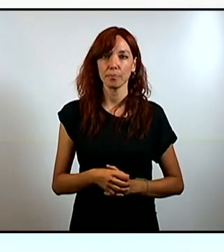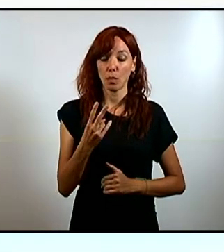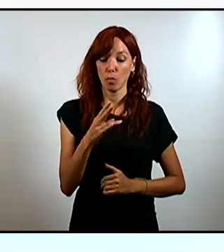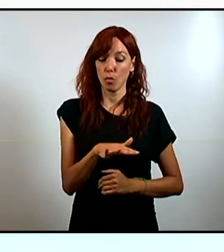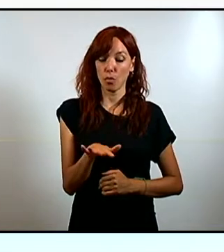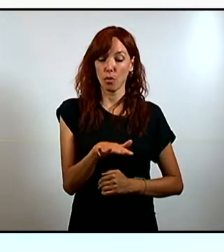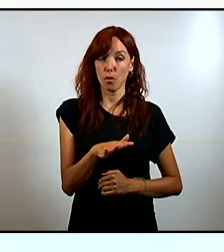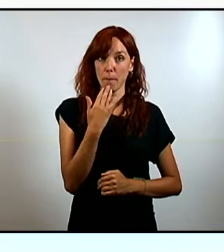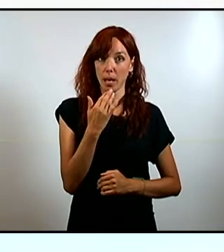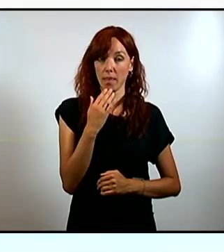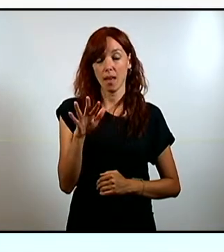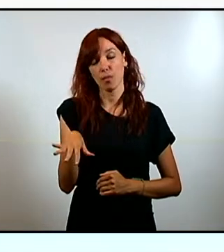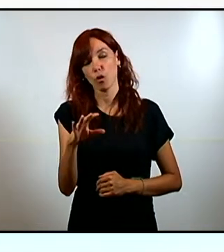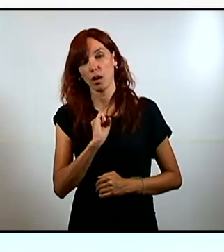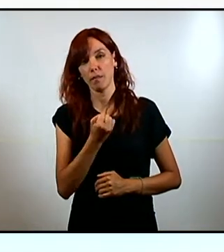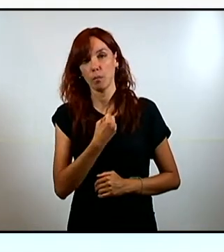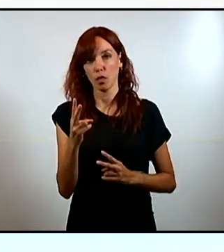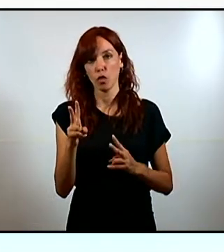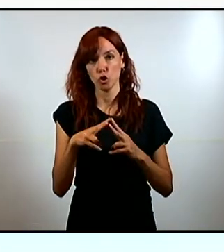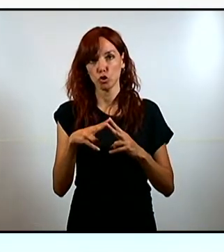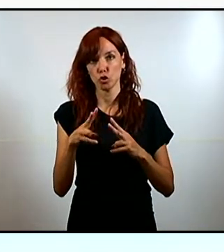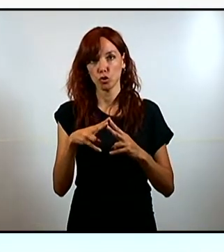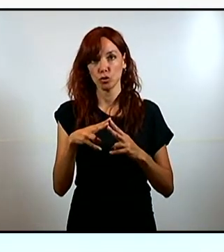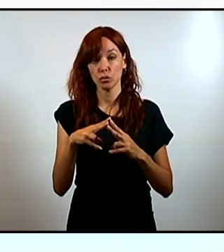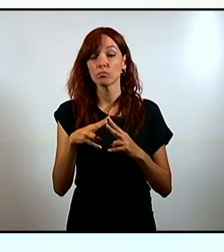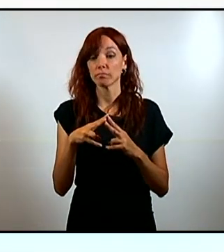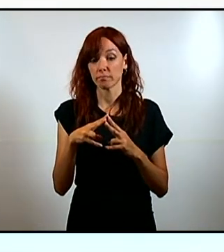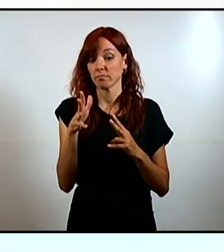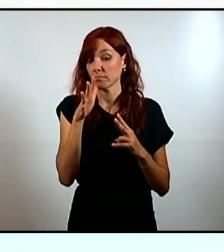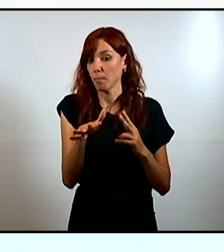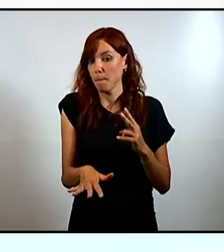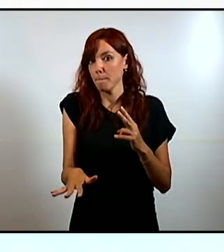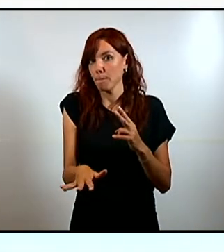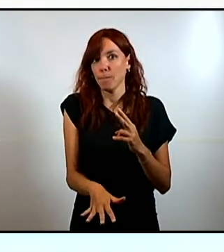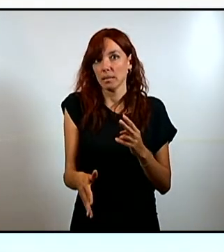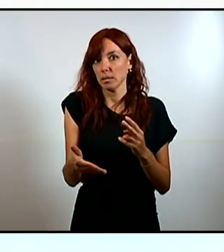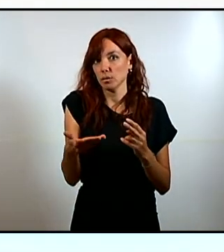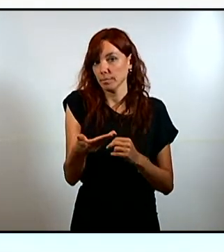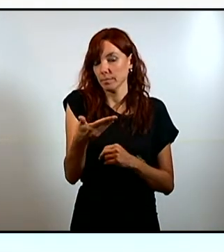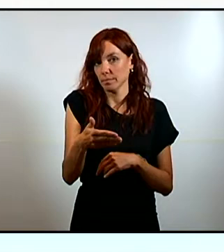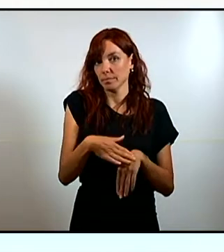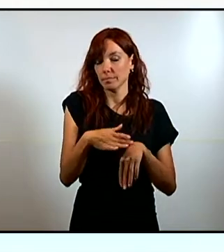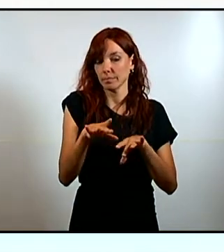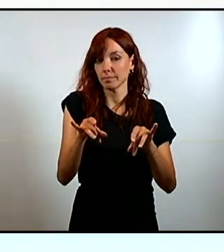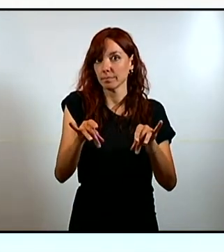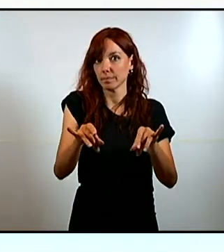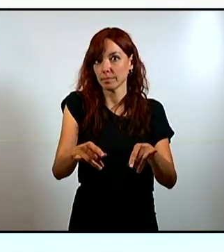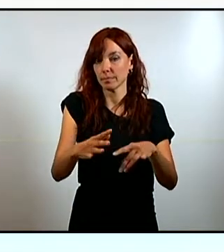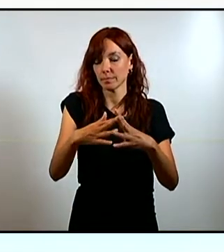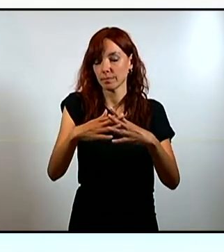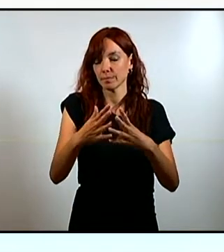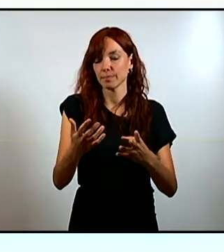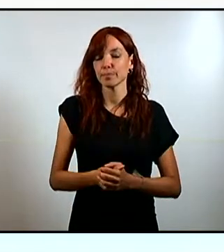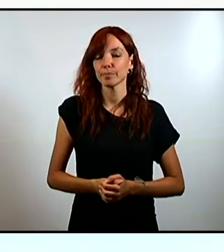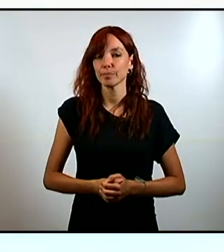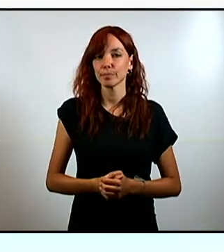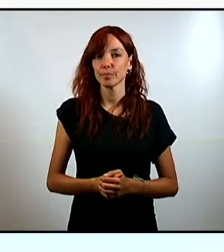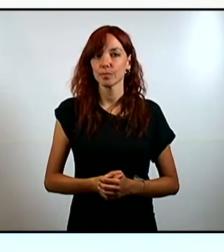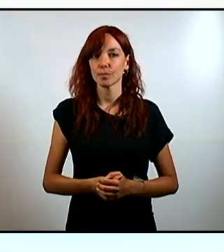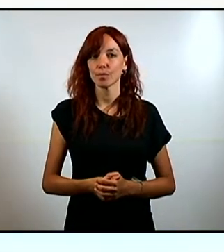el de Mérida y el de Navalmoral, y que son básicos para nuestro territorio, claro, las infraestructuras.